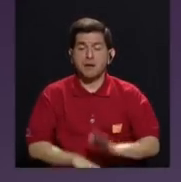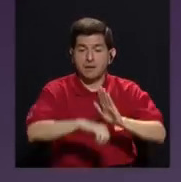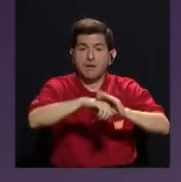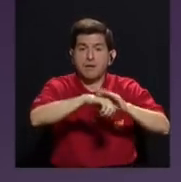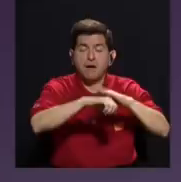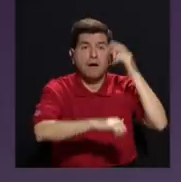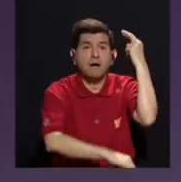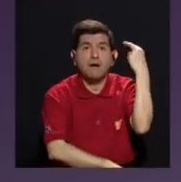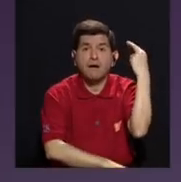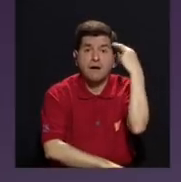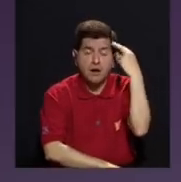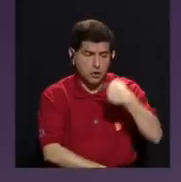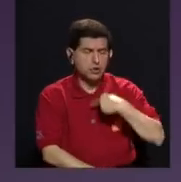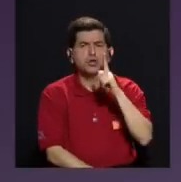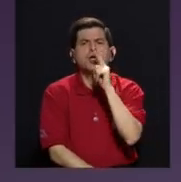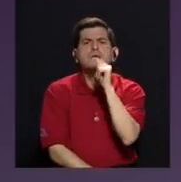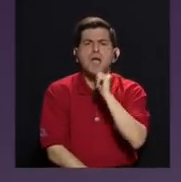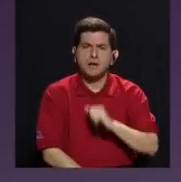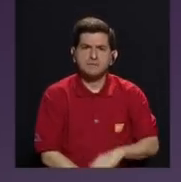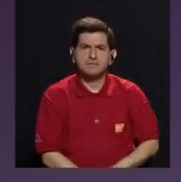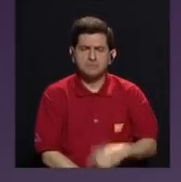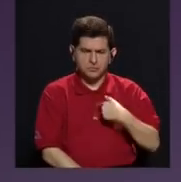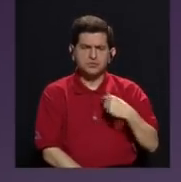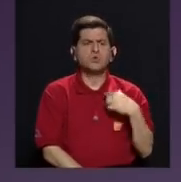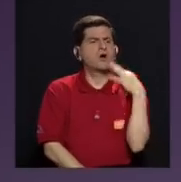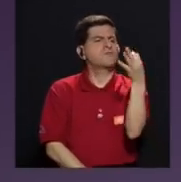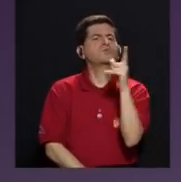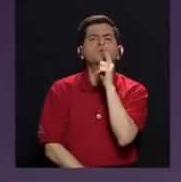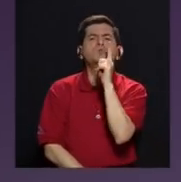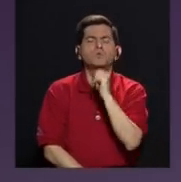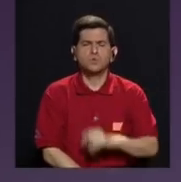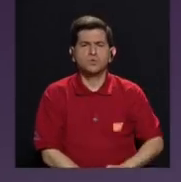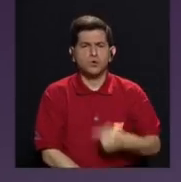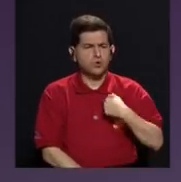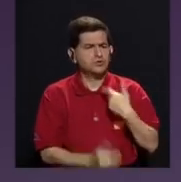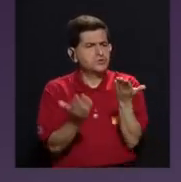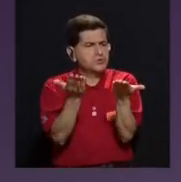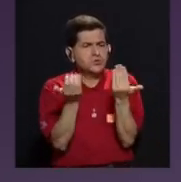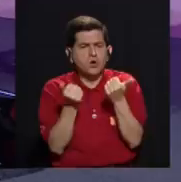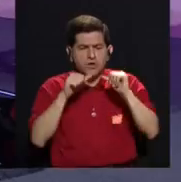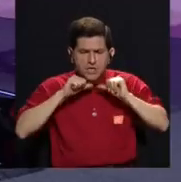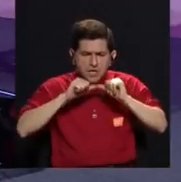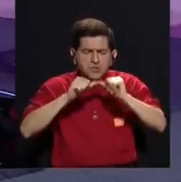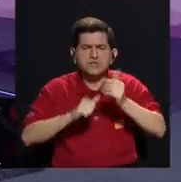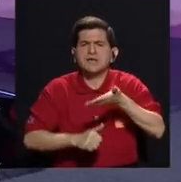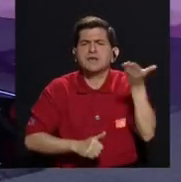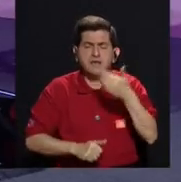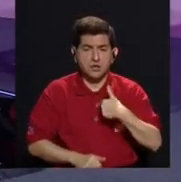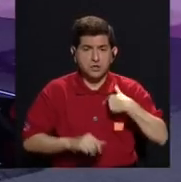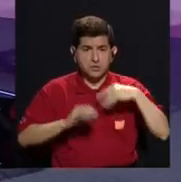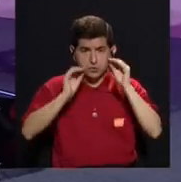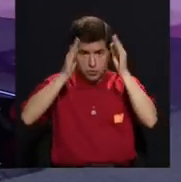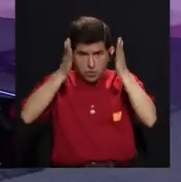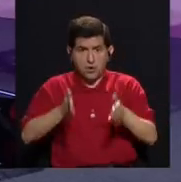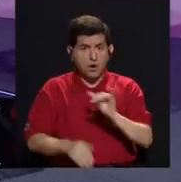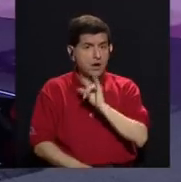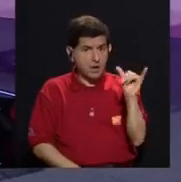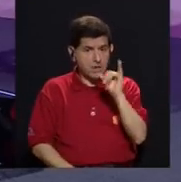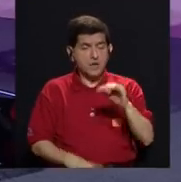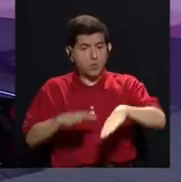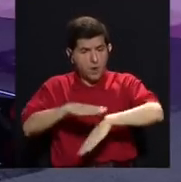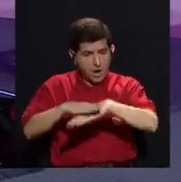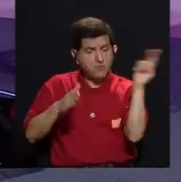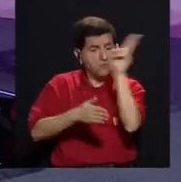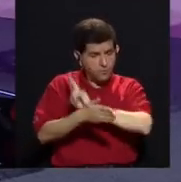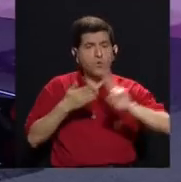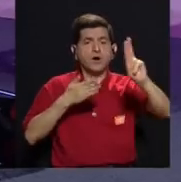reflexionar sobre quién soy sobre quién quiero ser sobre qué cosas quiero continuar haciendo como académica pero también fuera